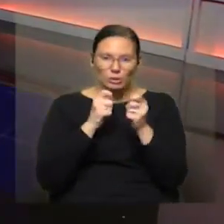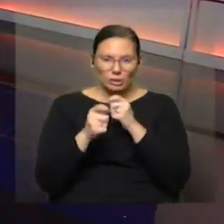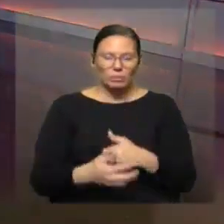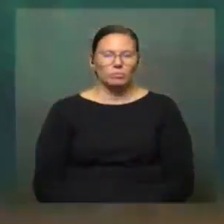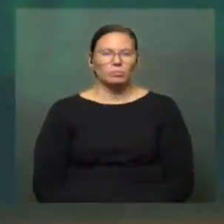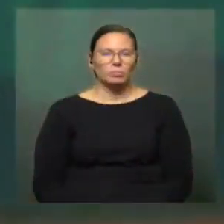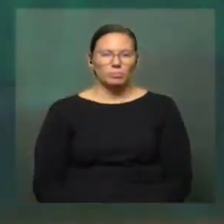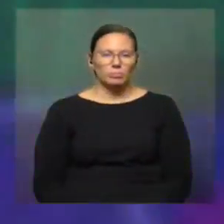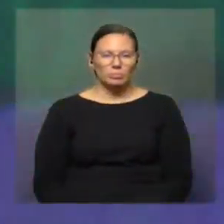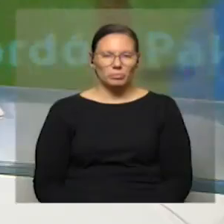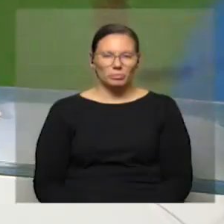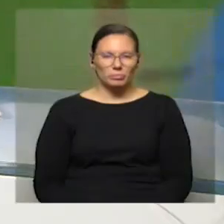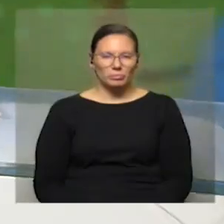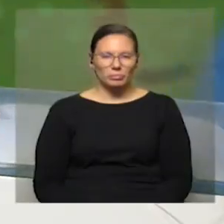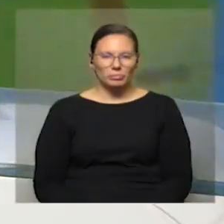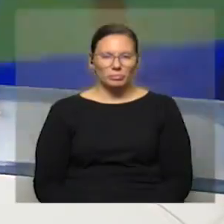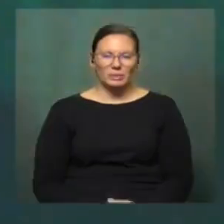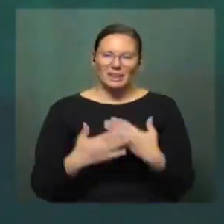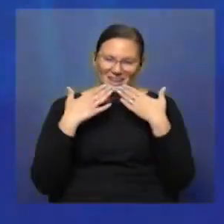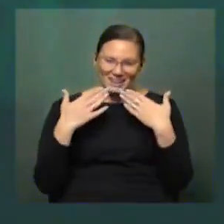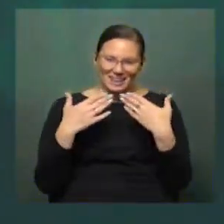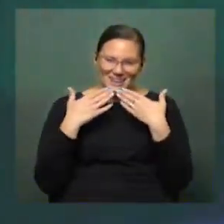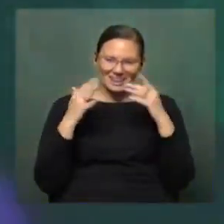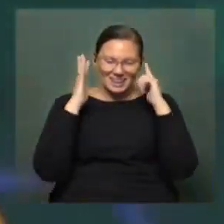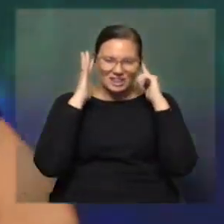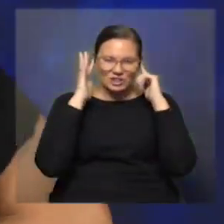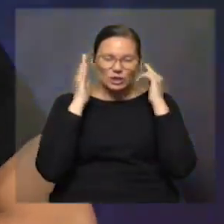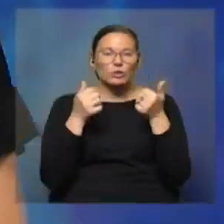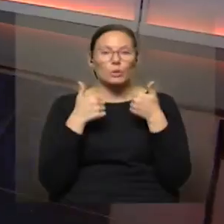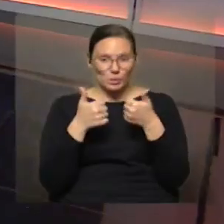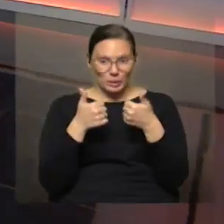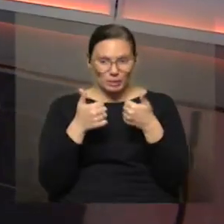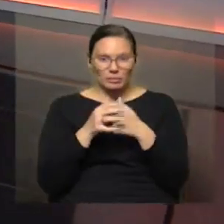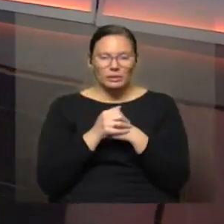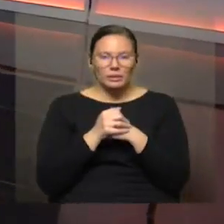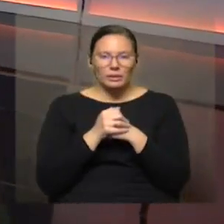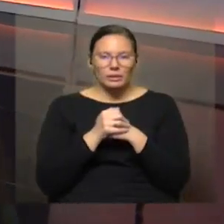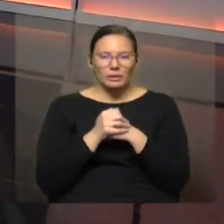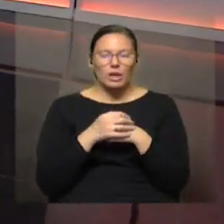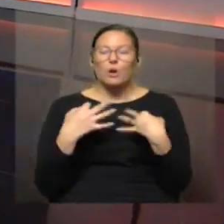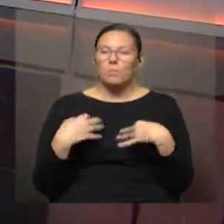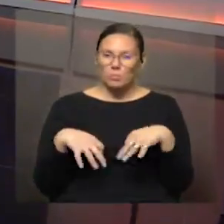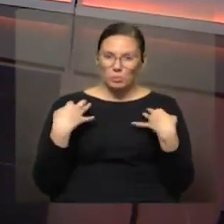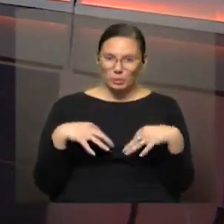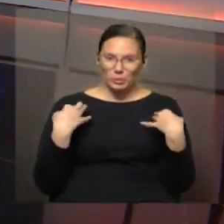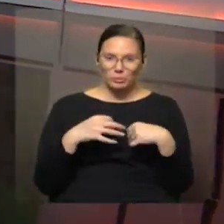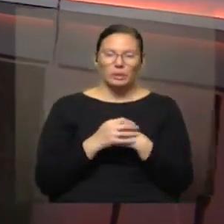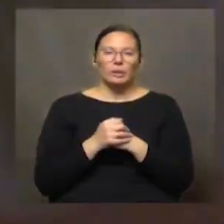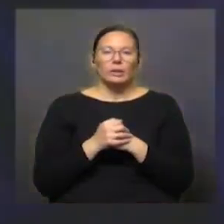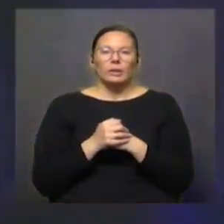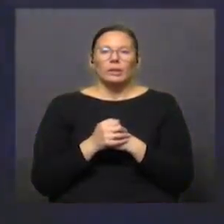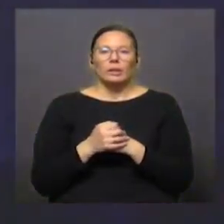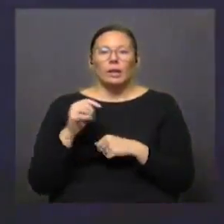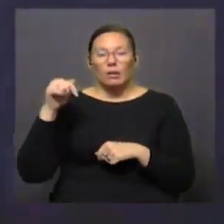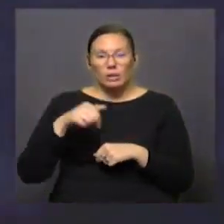adelantamos hace un ratito. Muchas gracias. ¿Todo bien? Muy bien. Viniendo